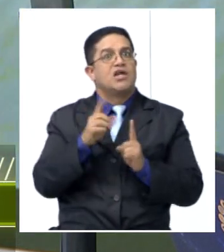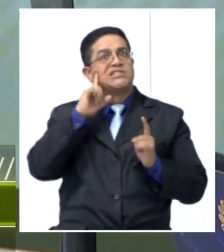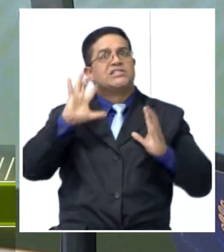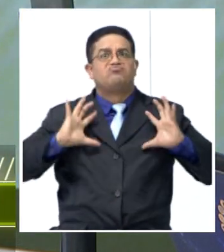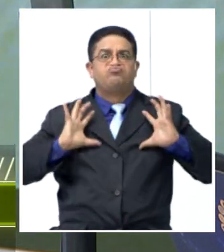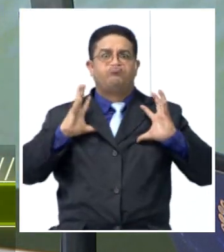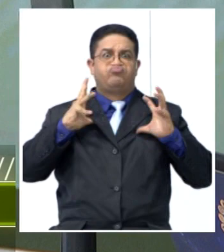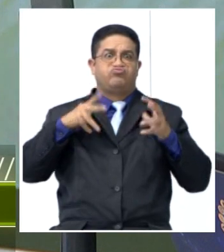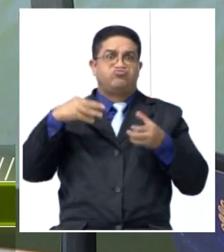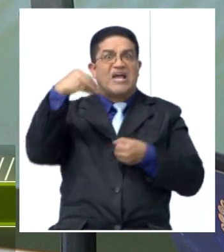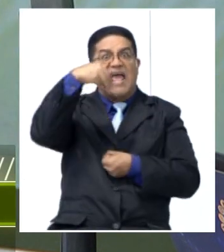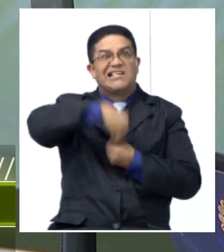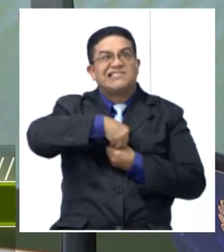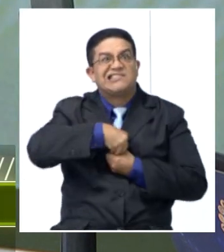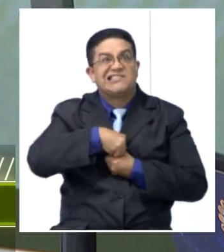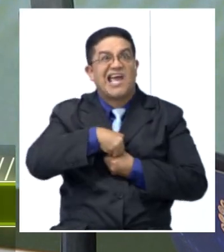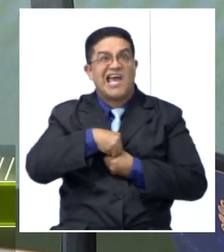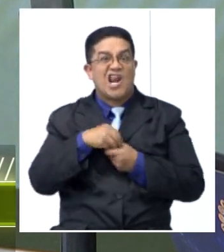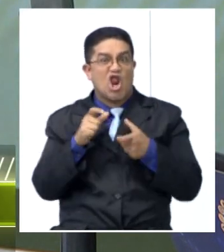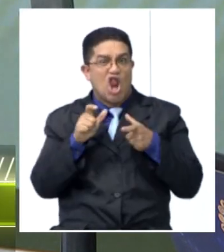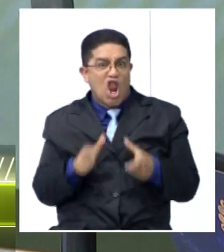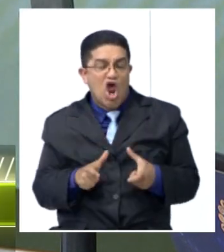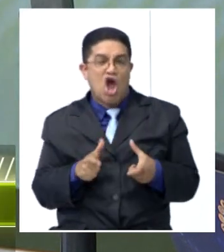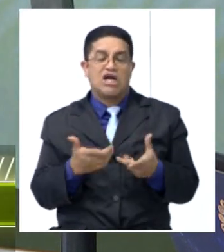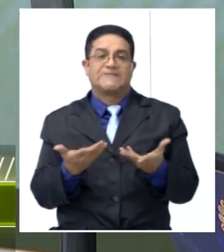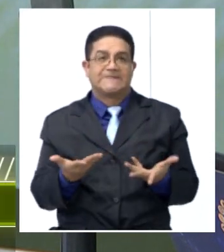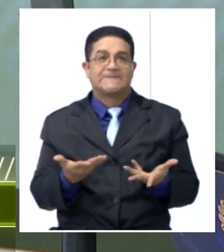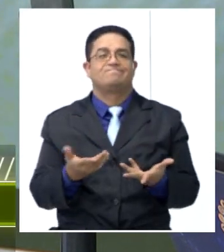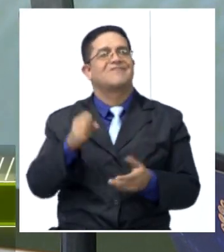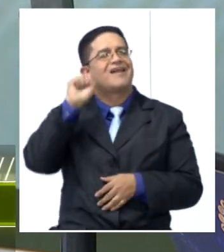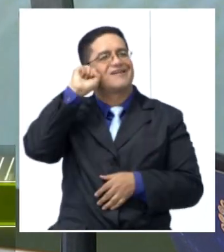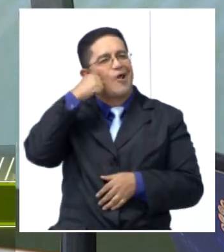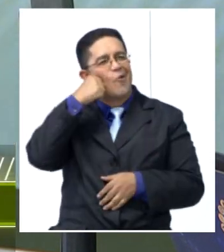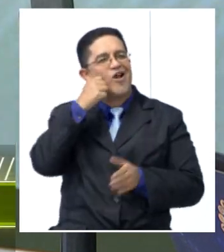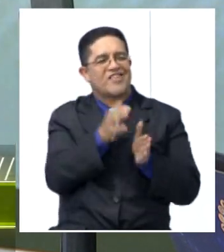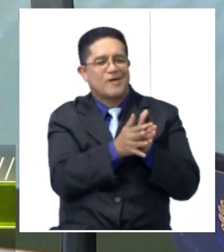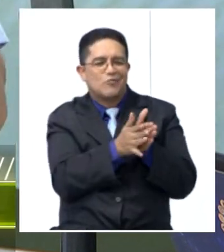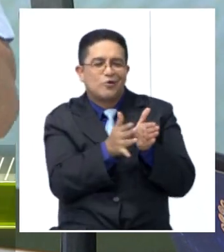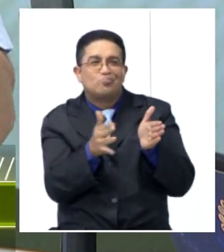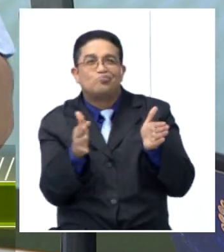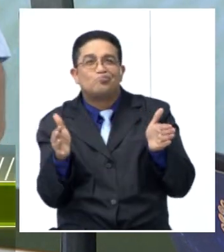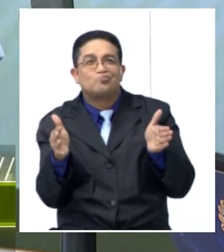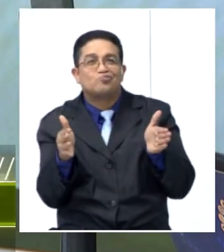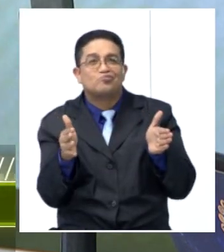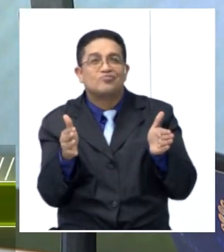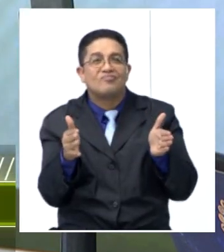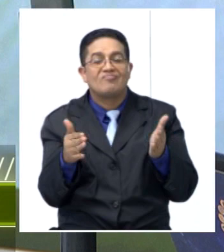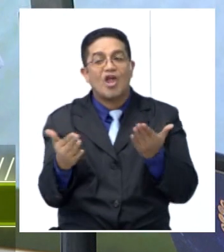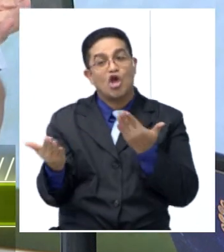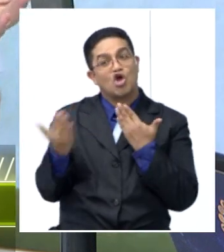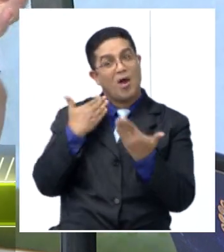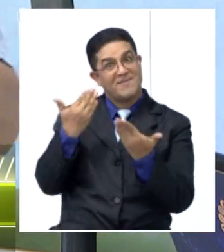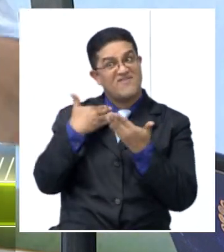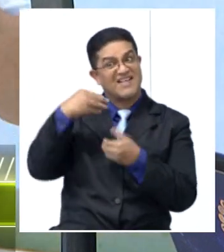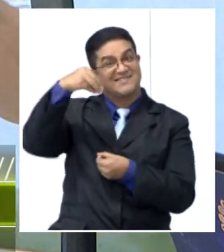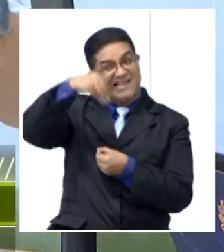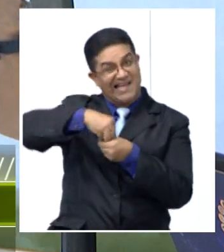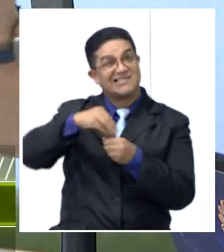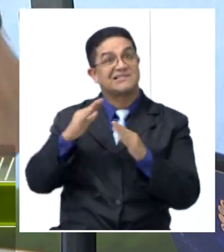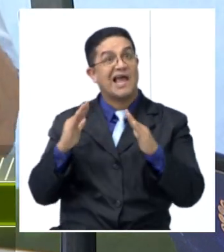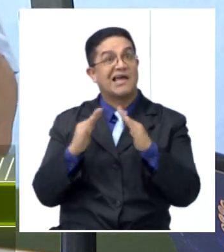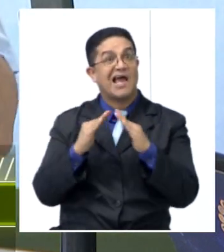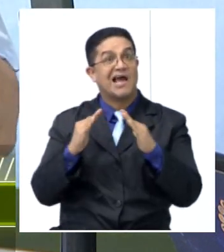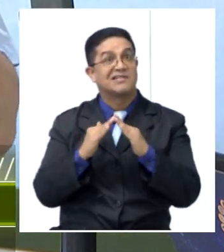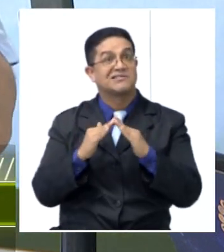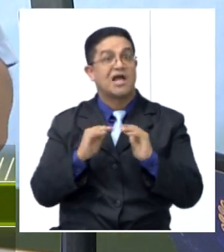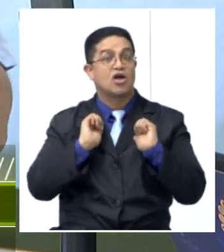la encierro, pandemia, se encerraron. aislamiento. Recordemos que durante la convivencia en cuarentena